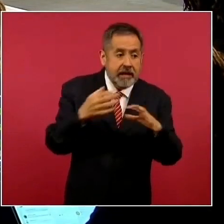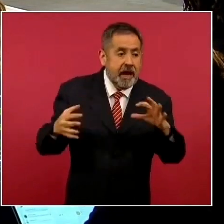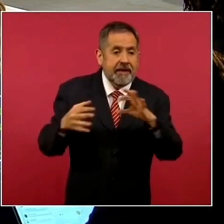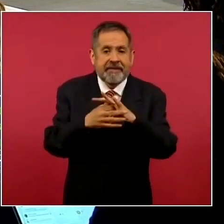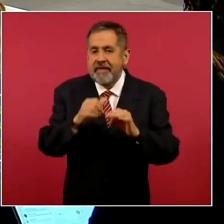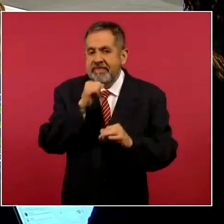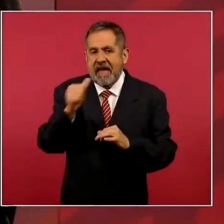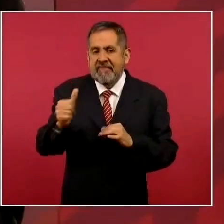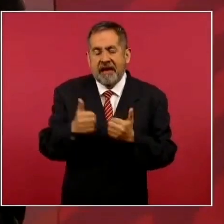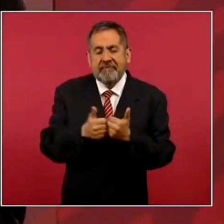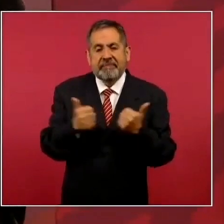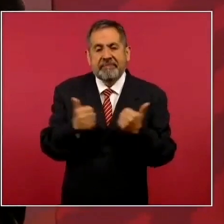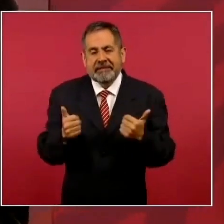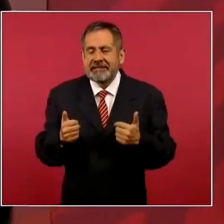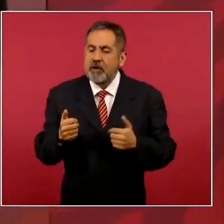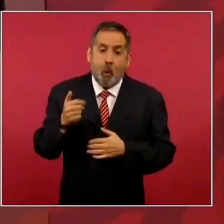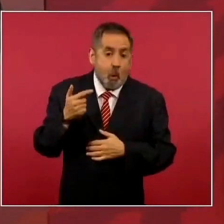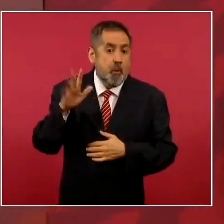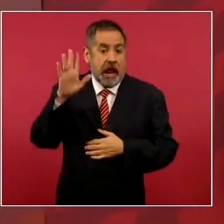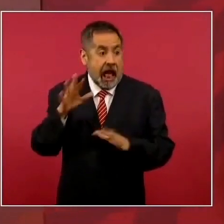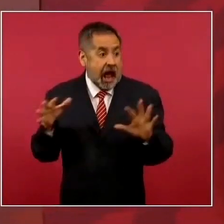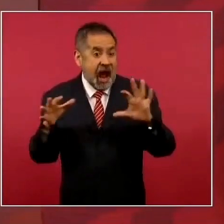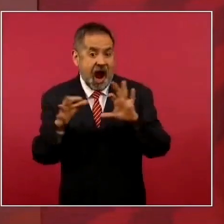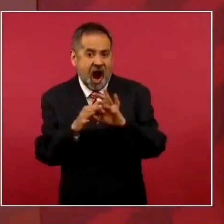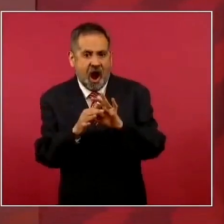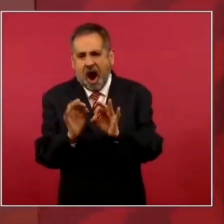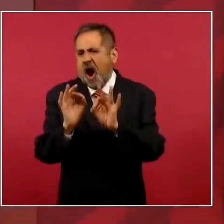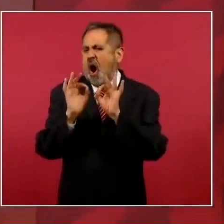que era lo que le hubiese permitido